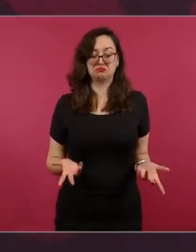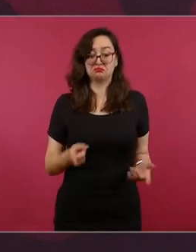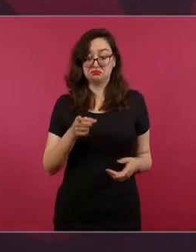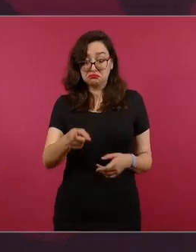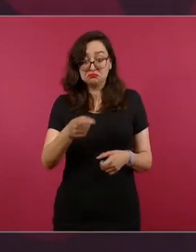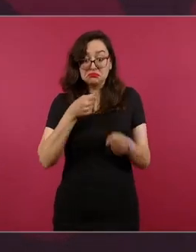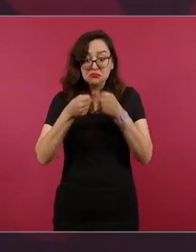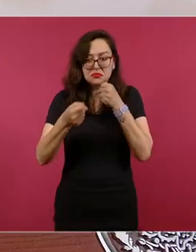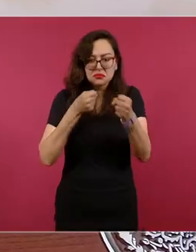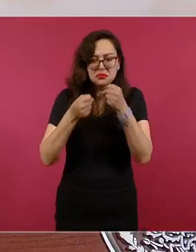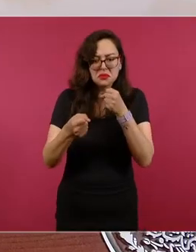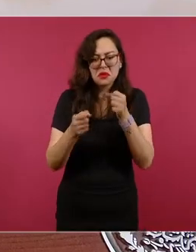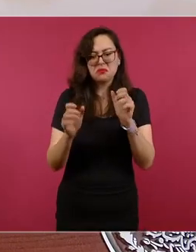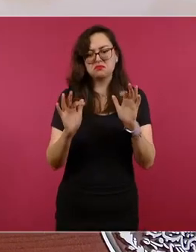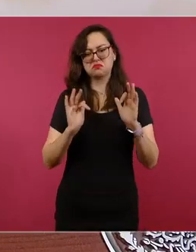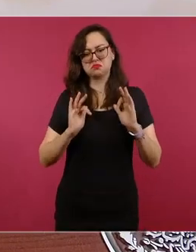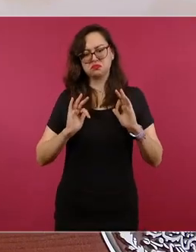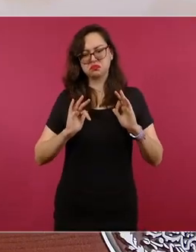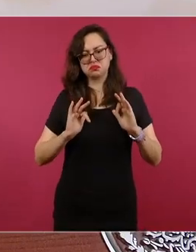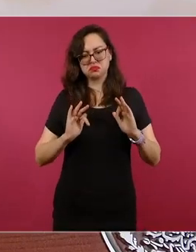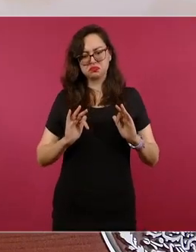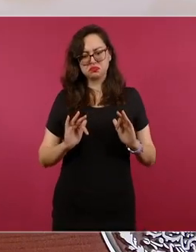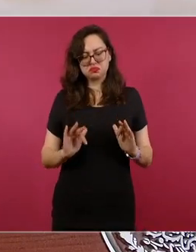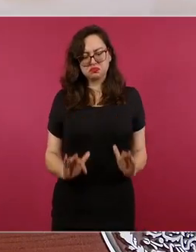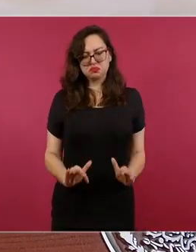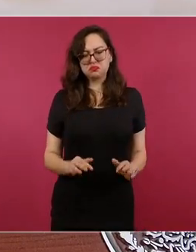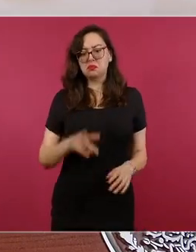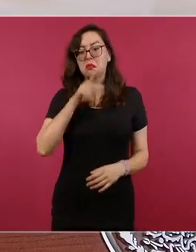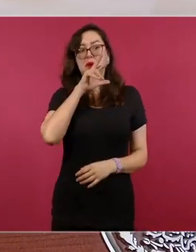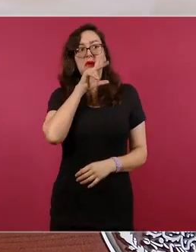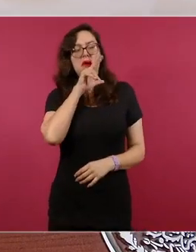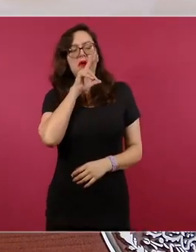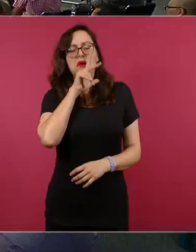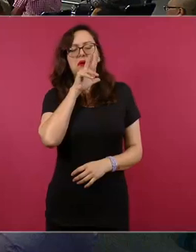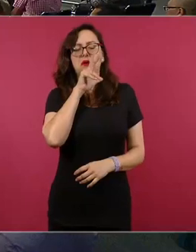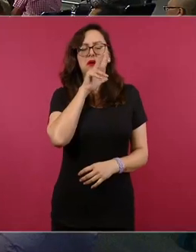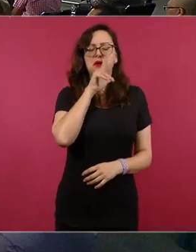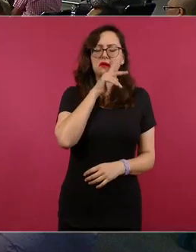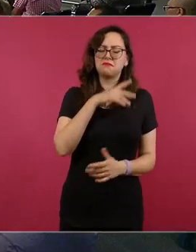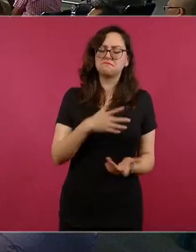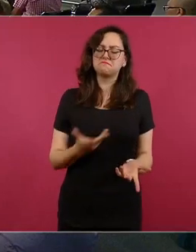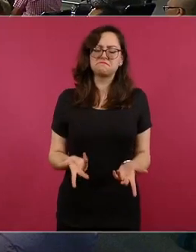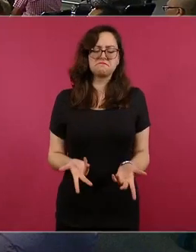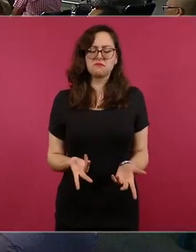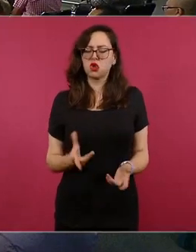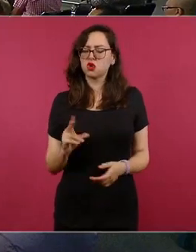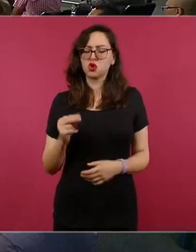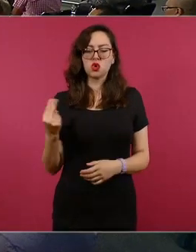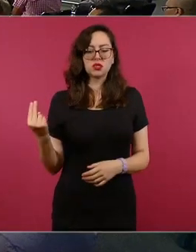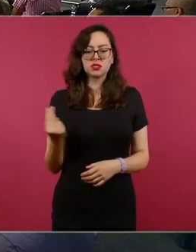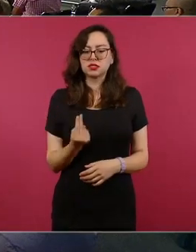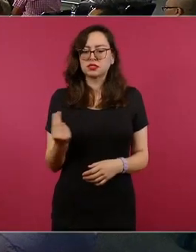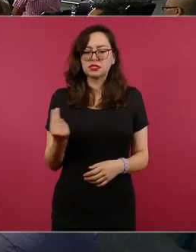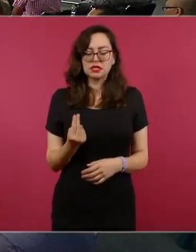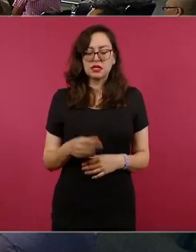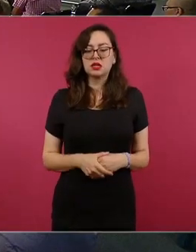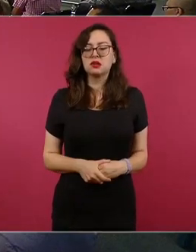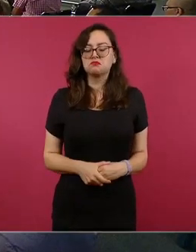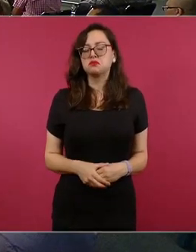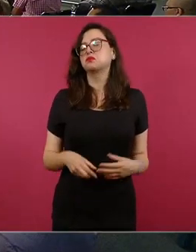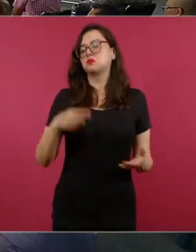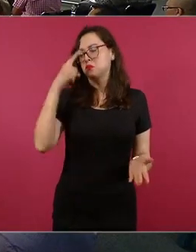hay yo creo que tesis y hasta